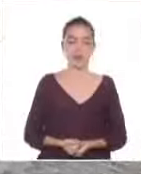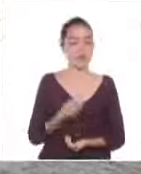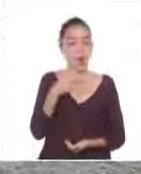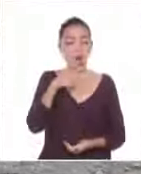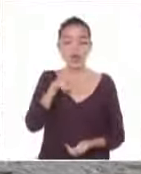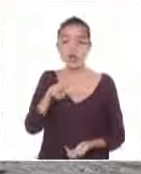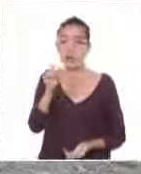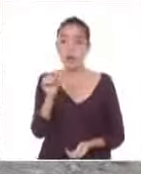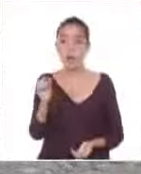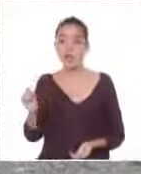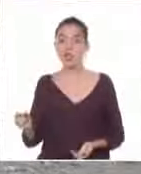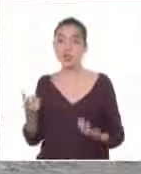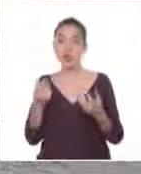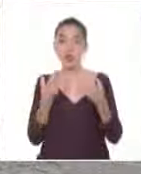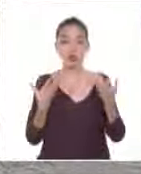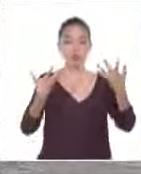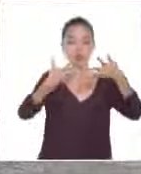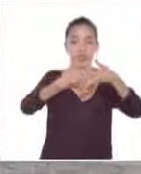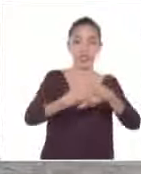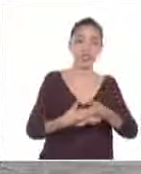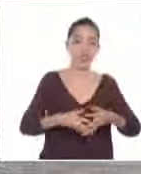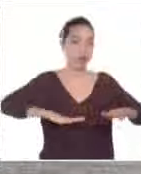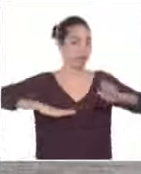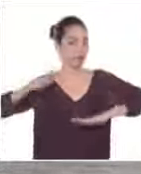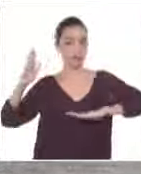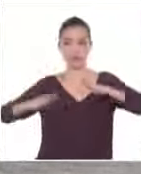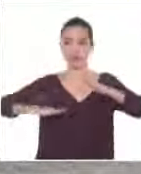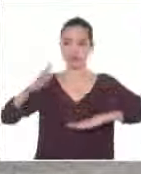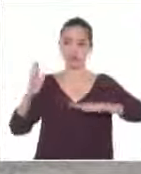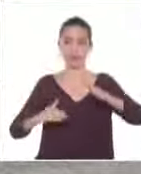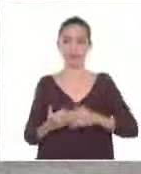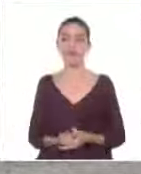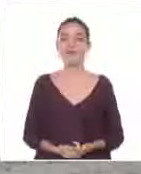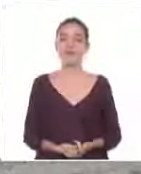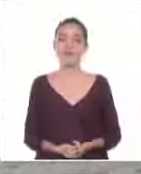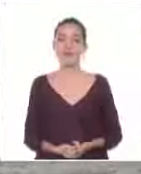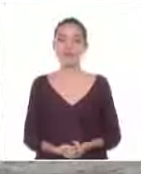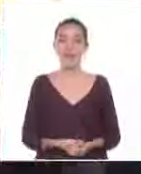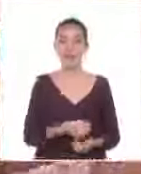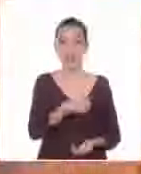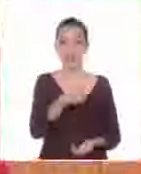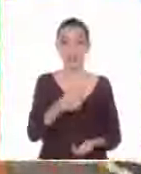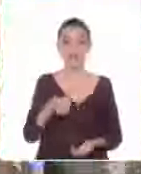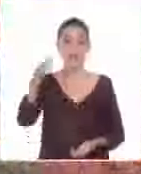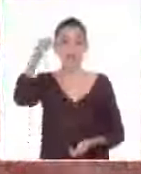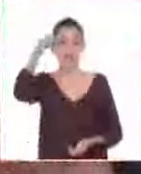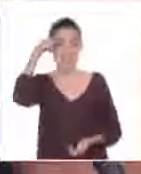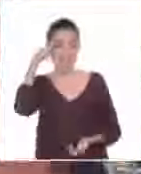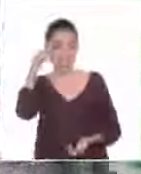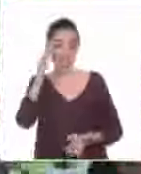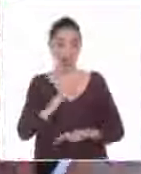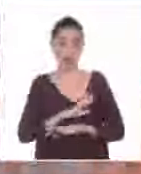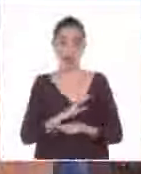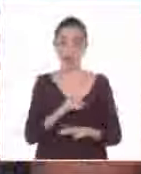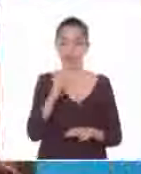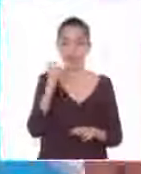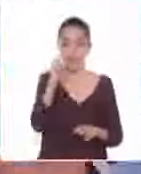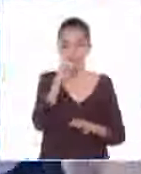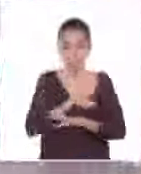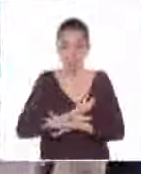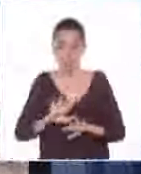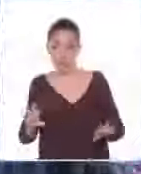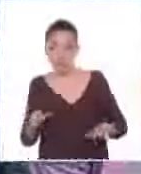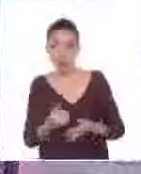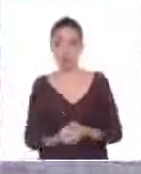del evento que se ha replicado en cada sede. Este sábado se clausura en el barrio de Jesús María de La Habana Vieja con el proyecto de